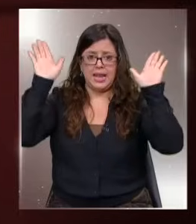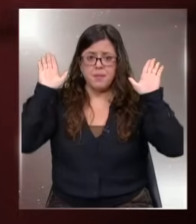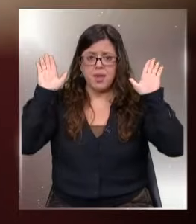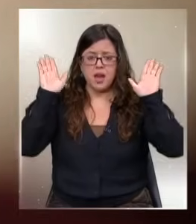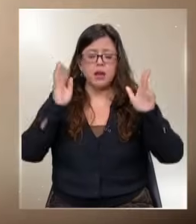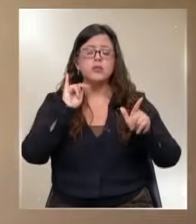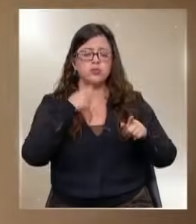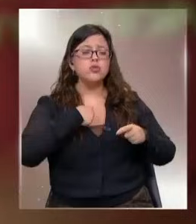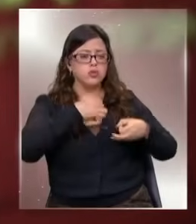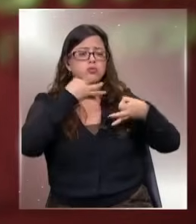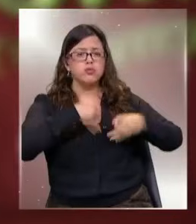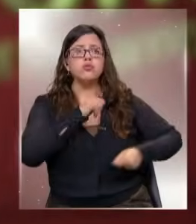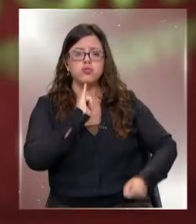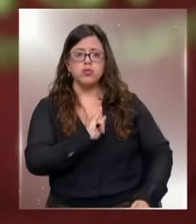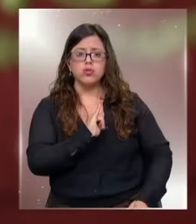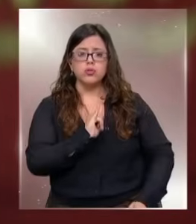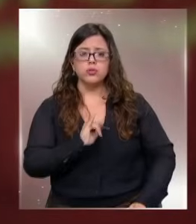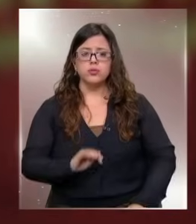limpias.